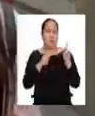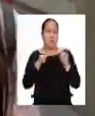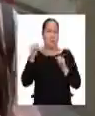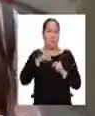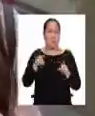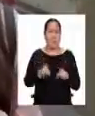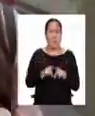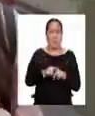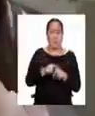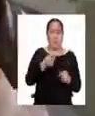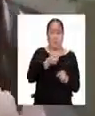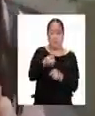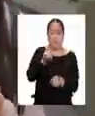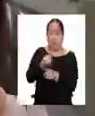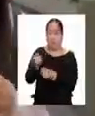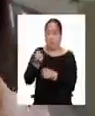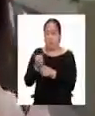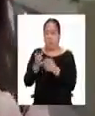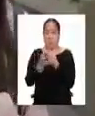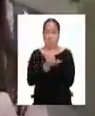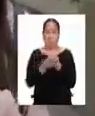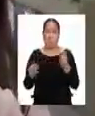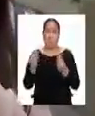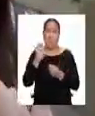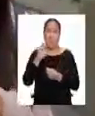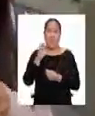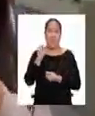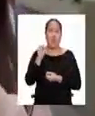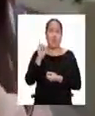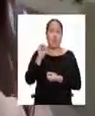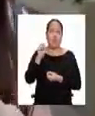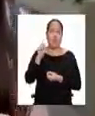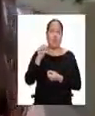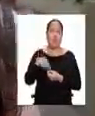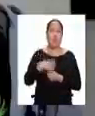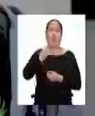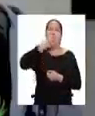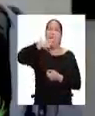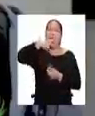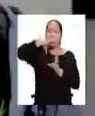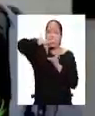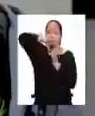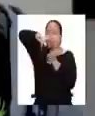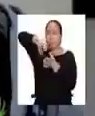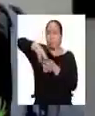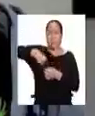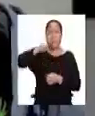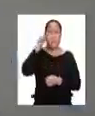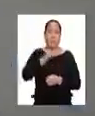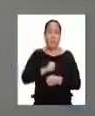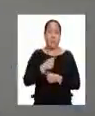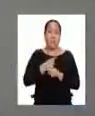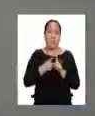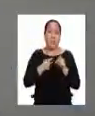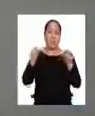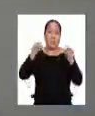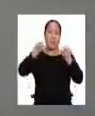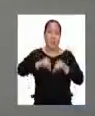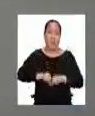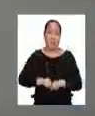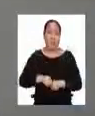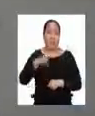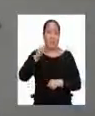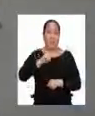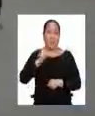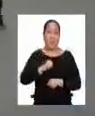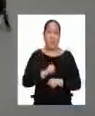ocasionando a que se destruya el ecosistema y esto está ocasionando también el calentamiento global. Sí, pero lo depredamos. Sí, pero poco